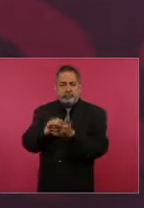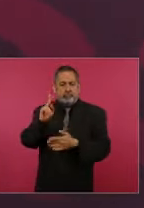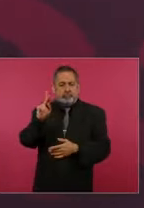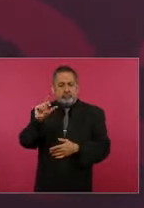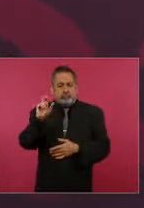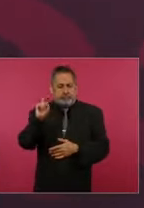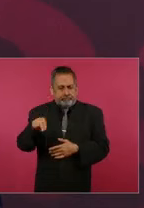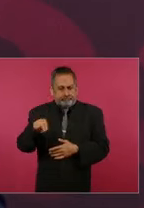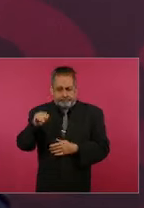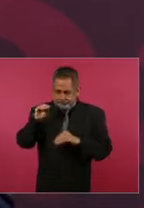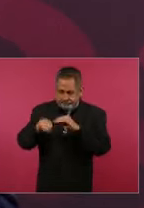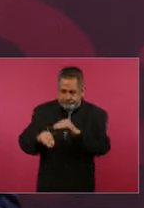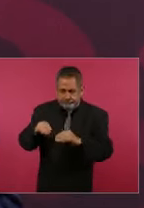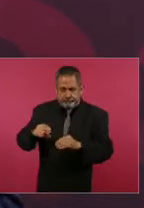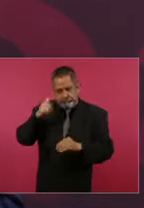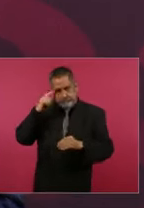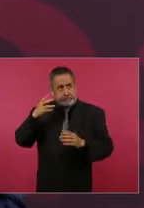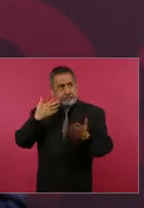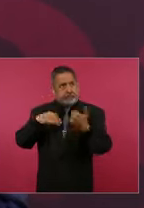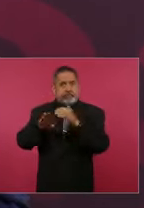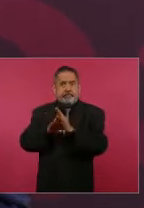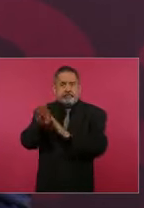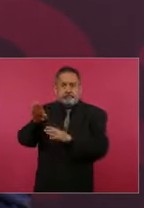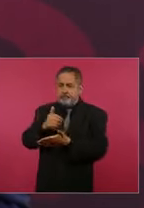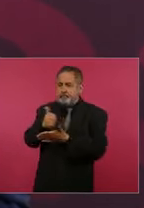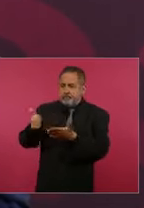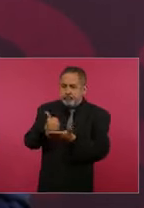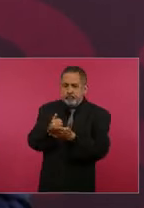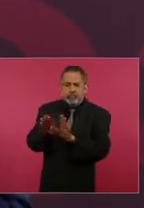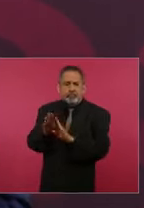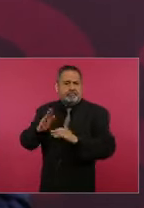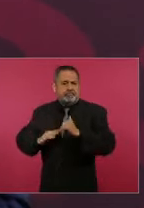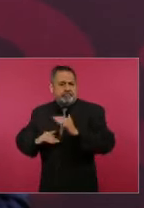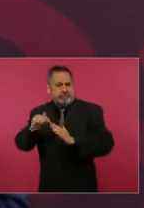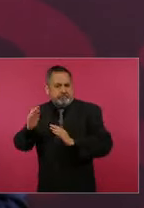planes de desarrollo urbano